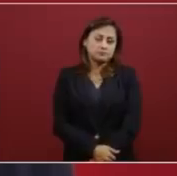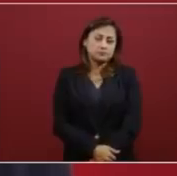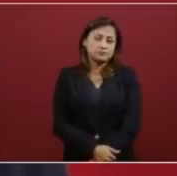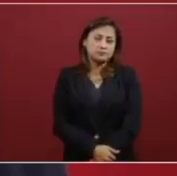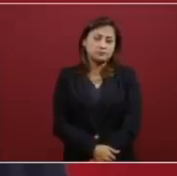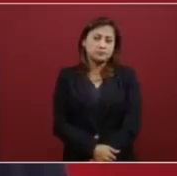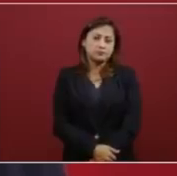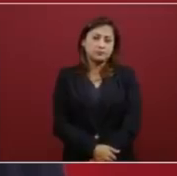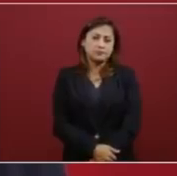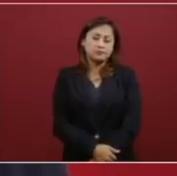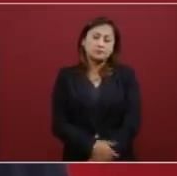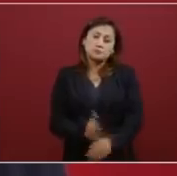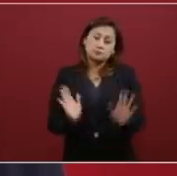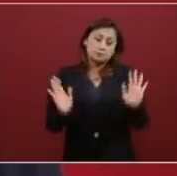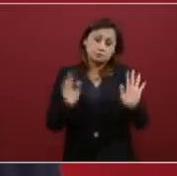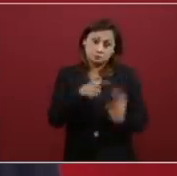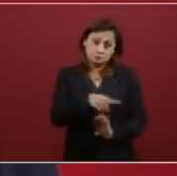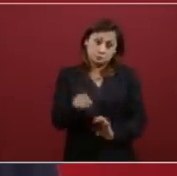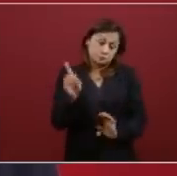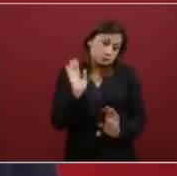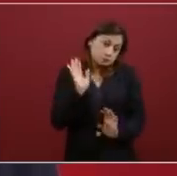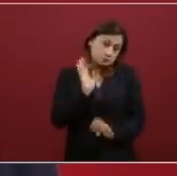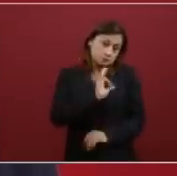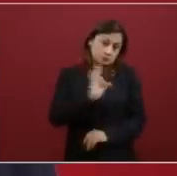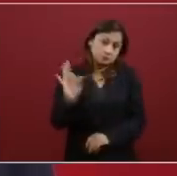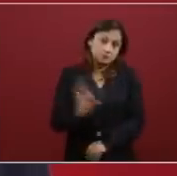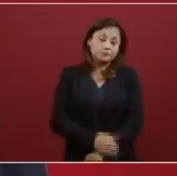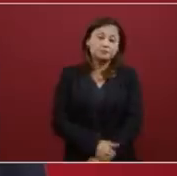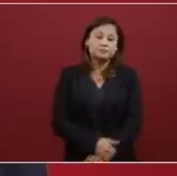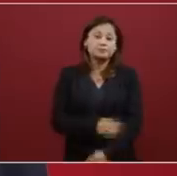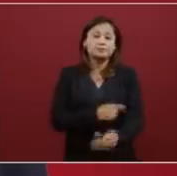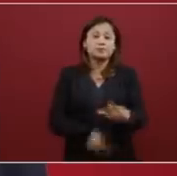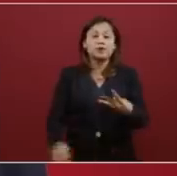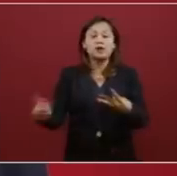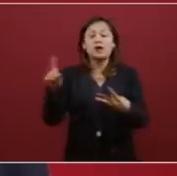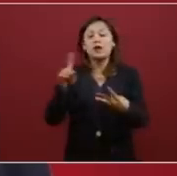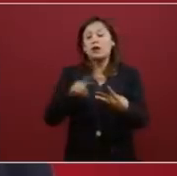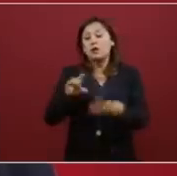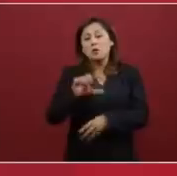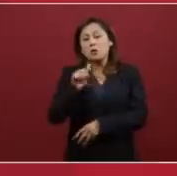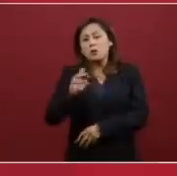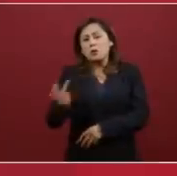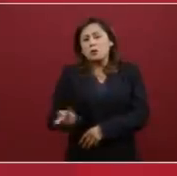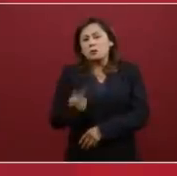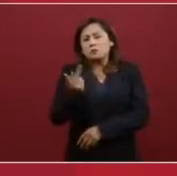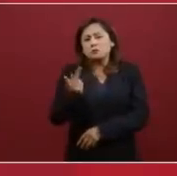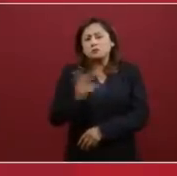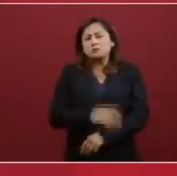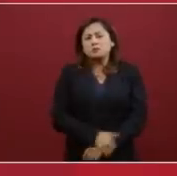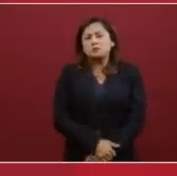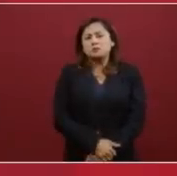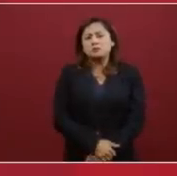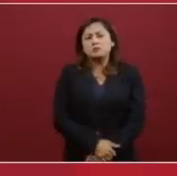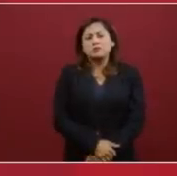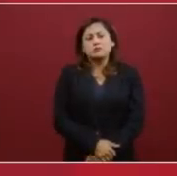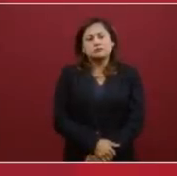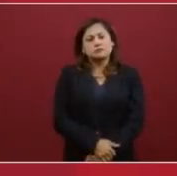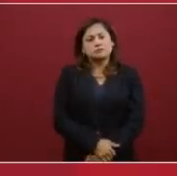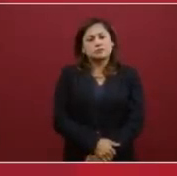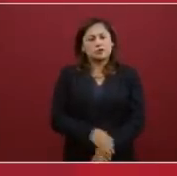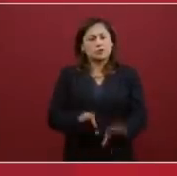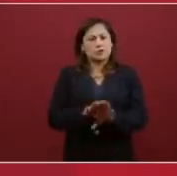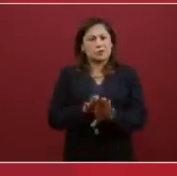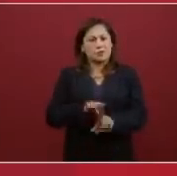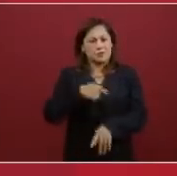Entonces, hay eso. Lo segundo, no es cierto de que estemos comprando